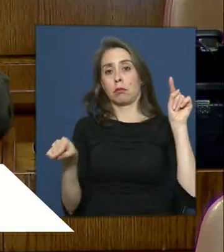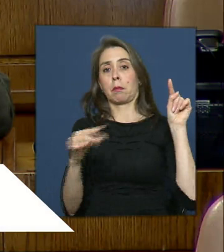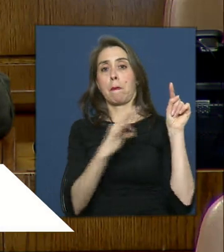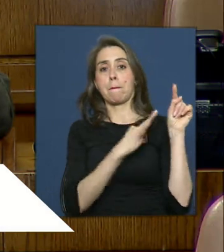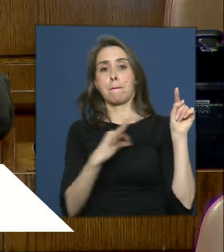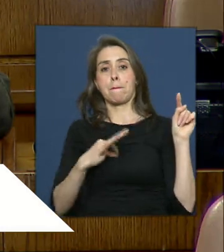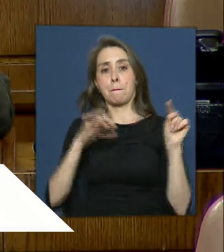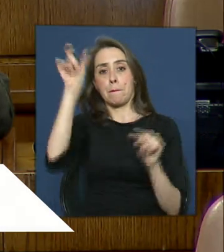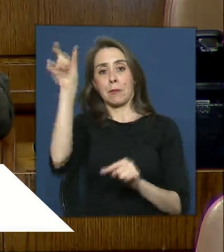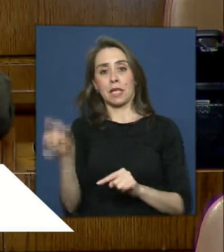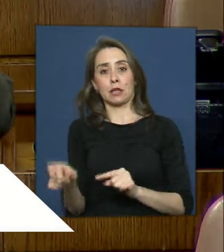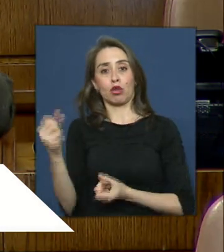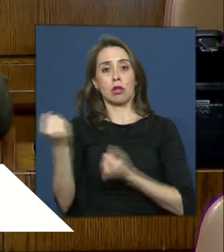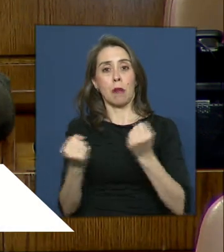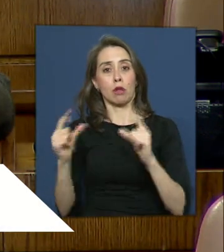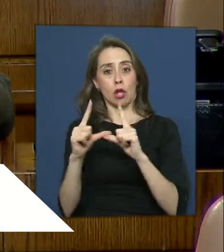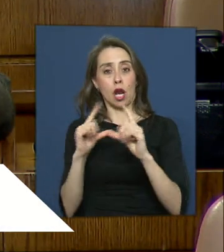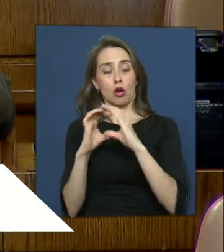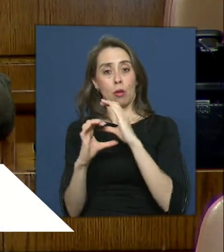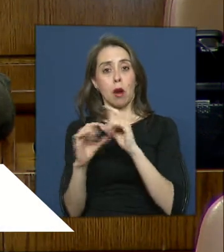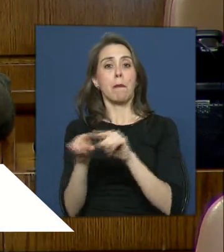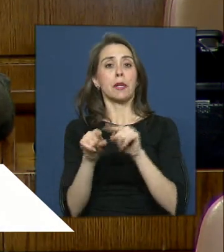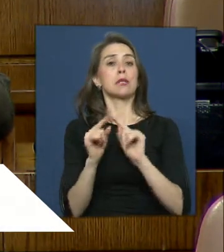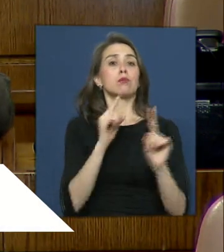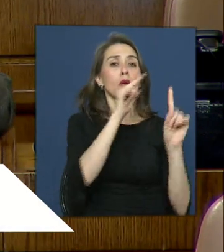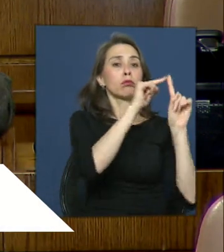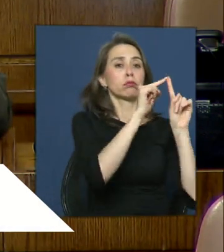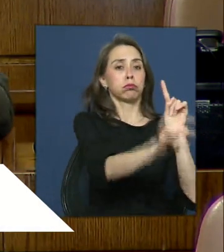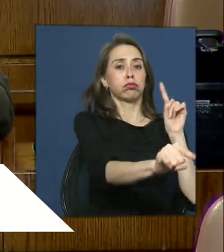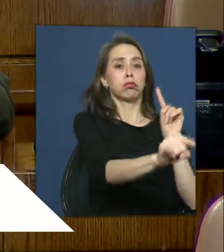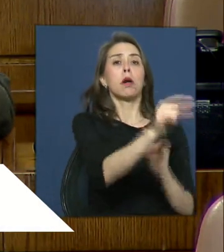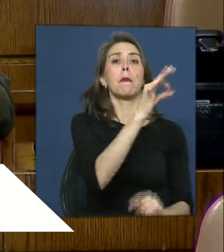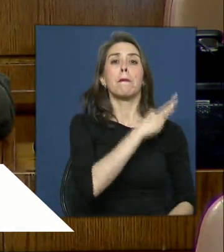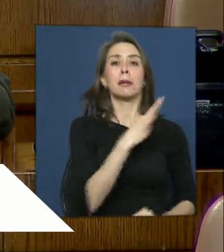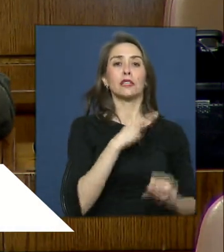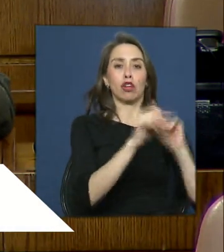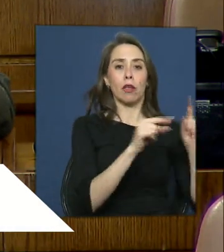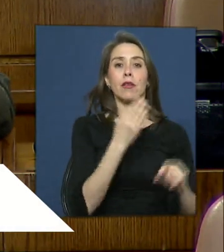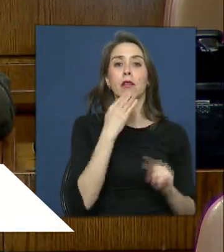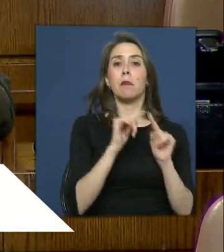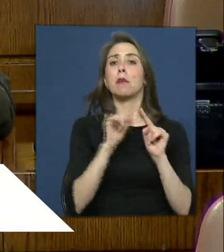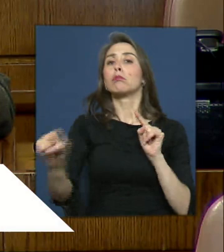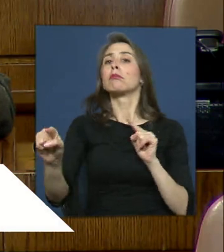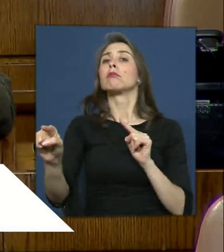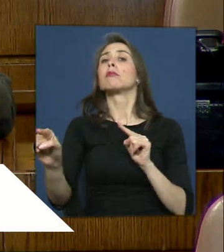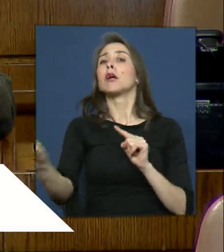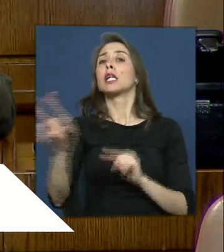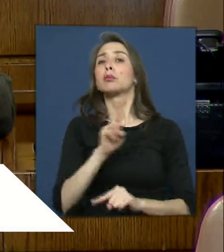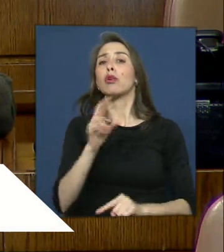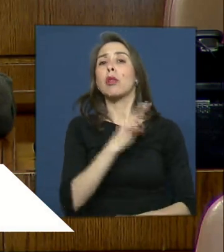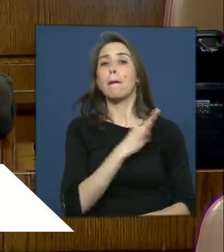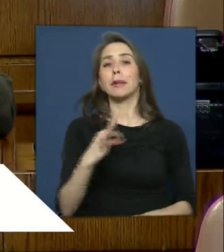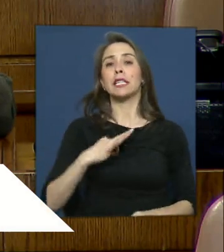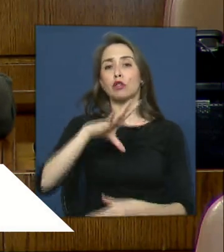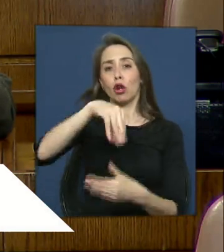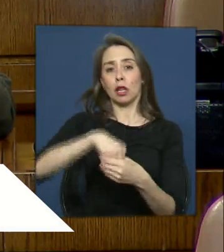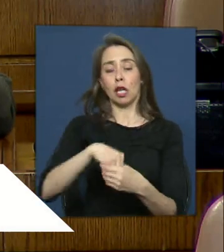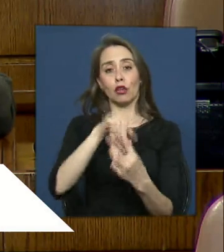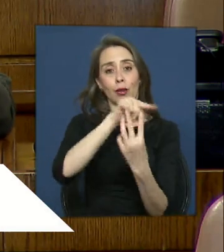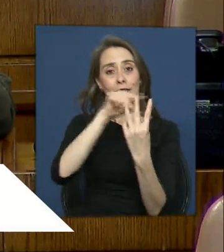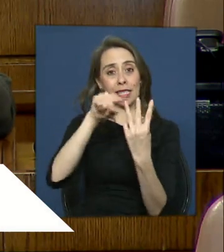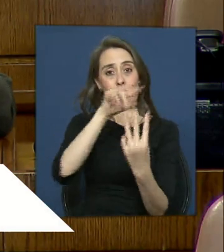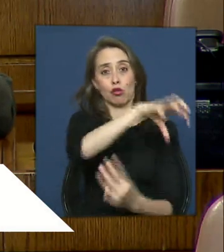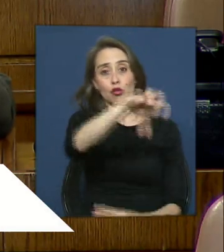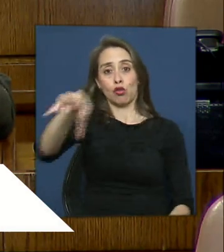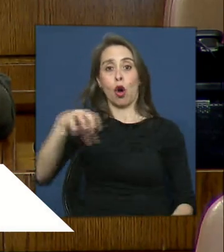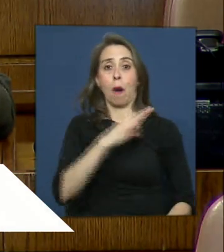caso, de Transporte y Telecomunicaciones, lo mismo el ministro de Defensa, también el ministro del Interior, porque efectivamente son los ministerios